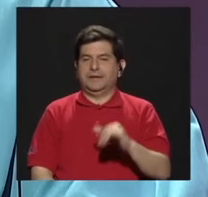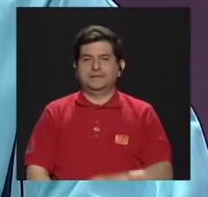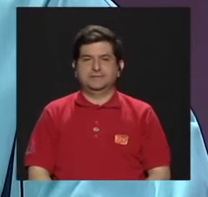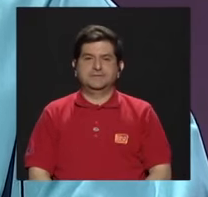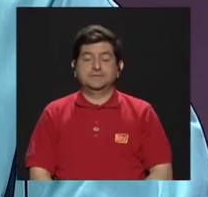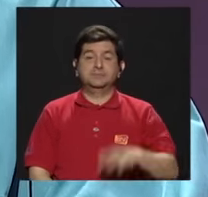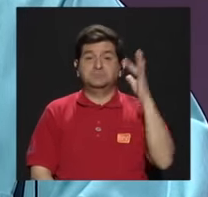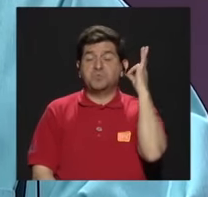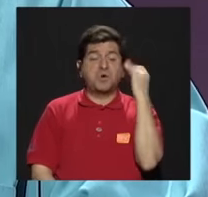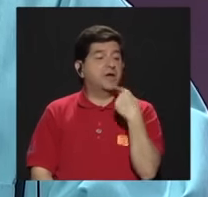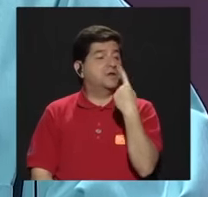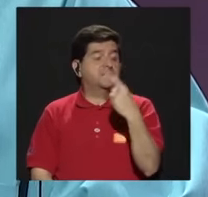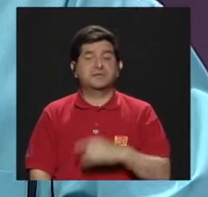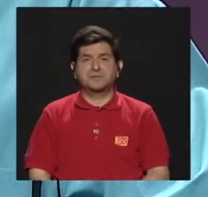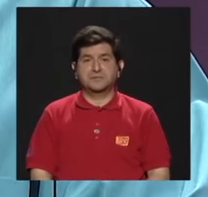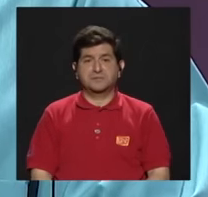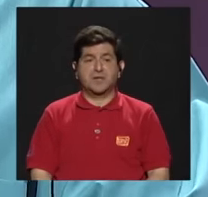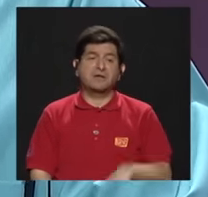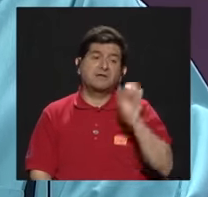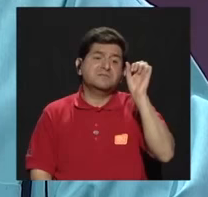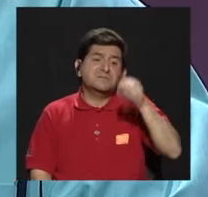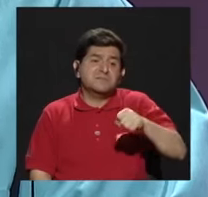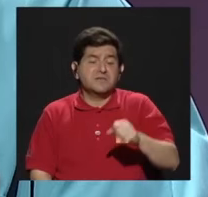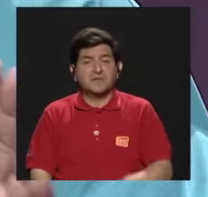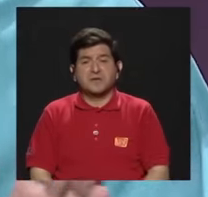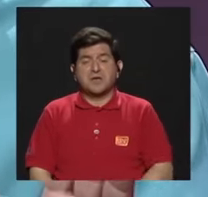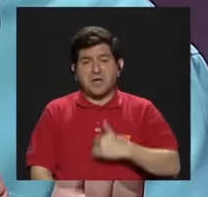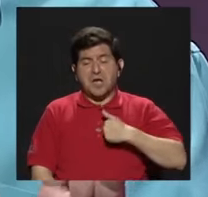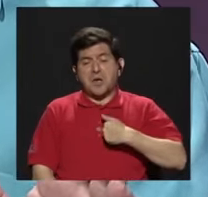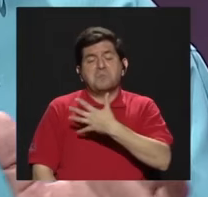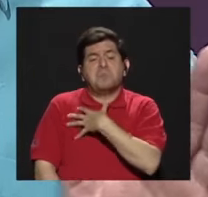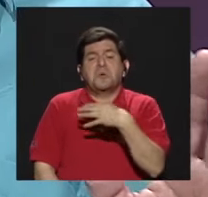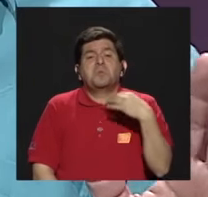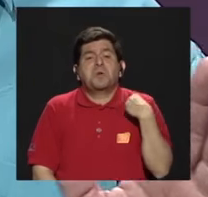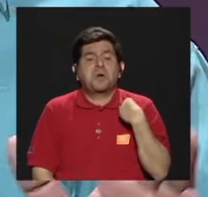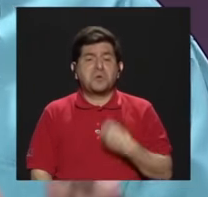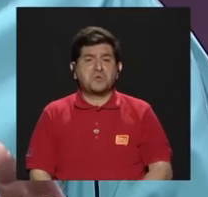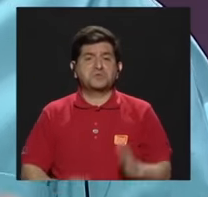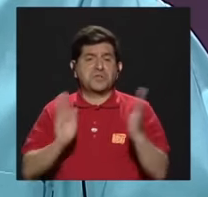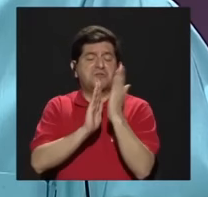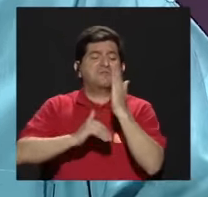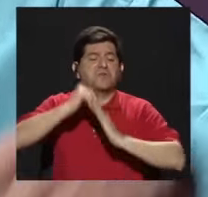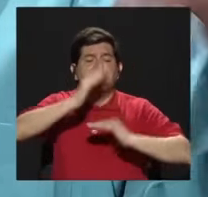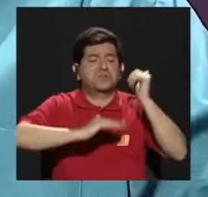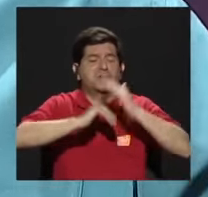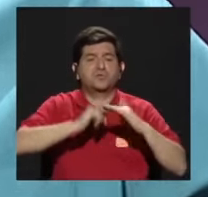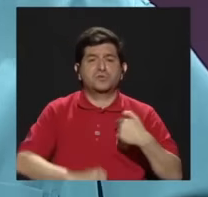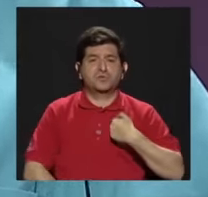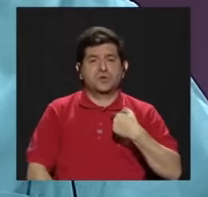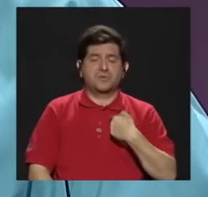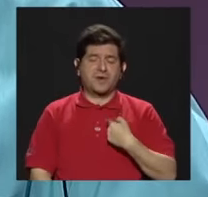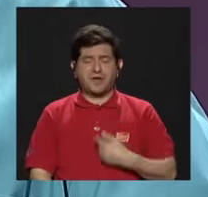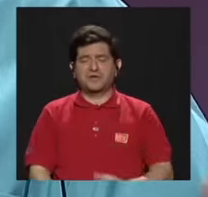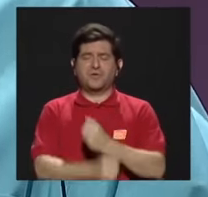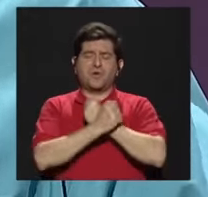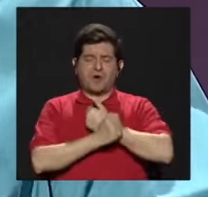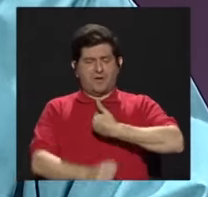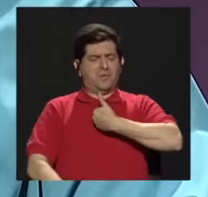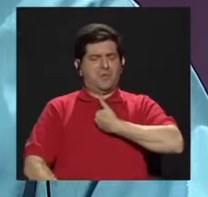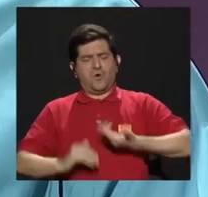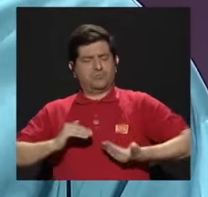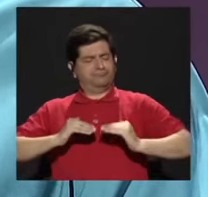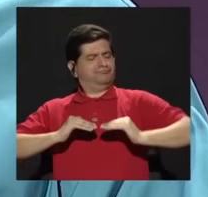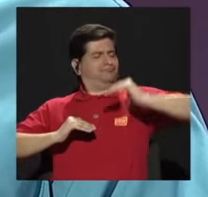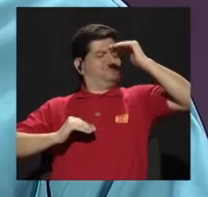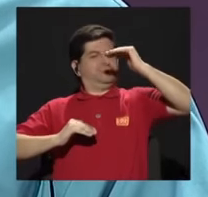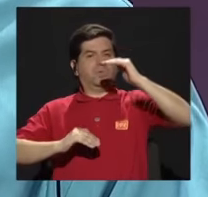hay mujeres que dicen, bueno, sí, es que a mí me gusta pasar de frente a una construcción para subirme la autoestima. Entonces ahí